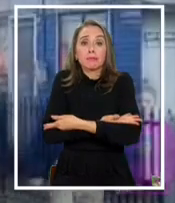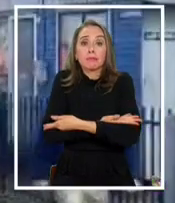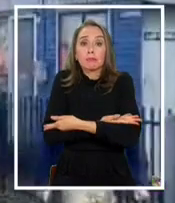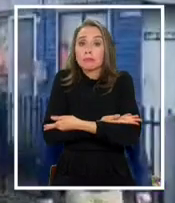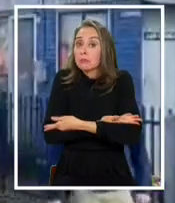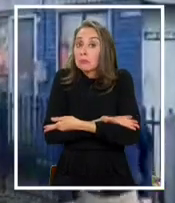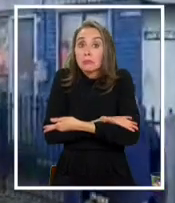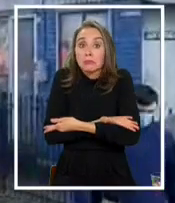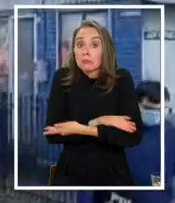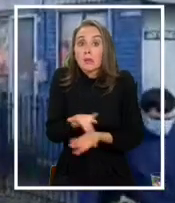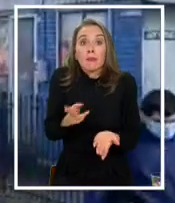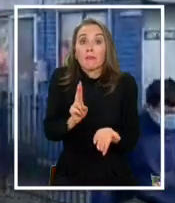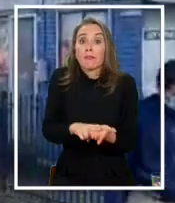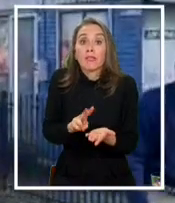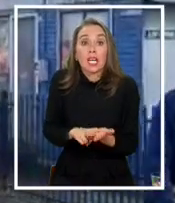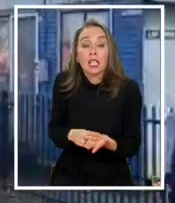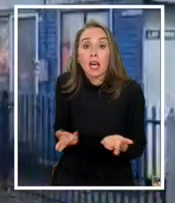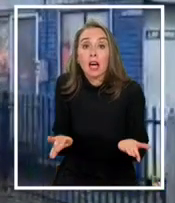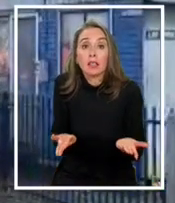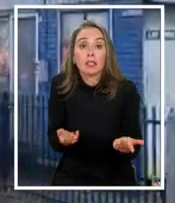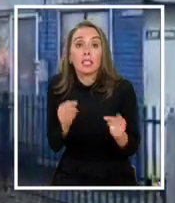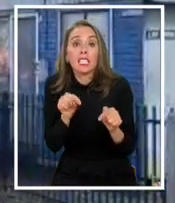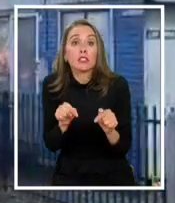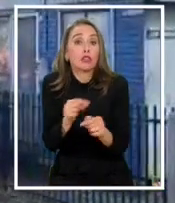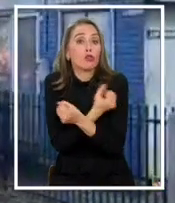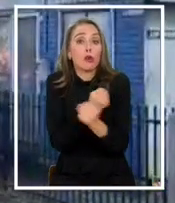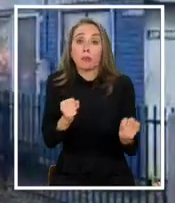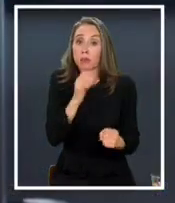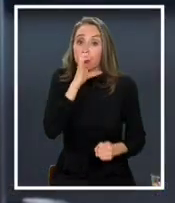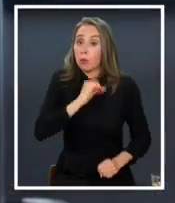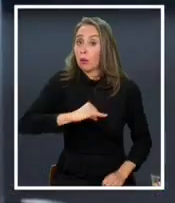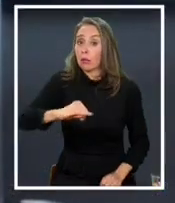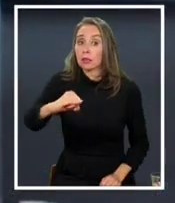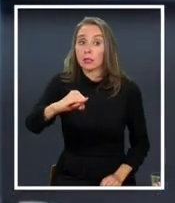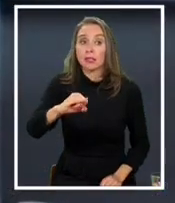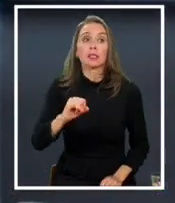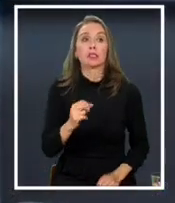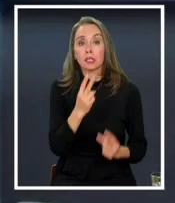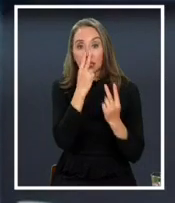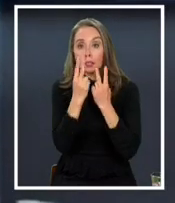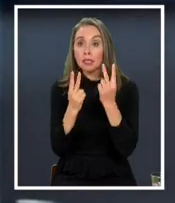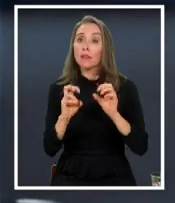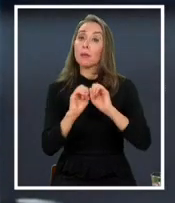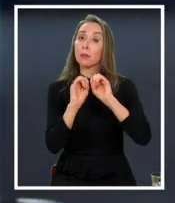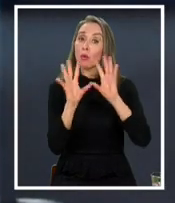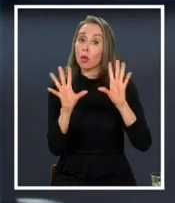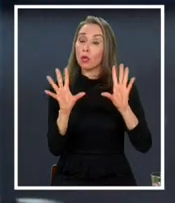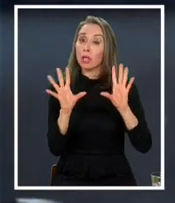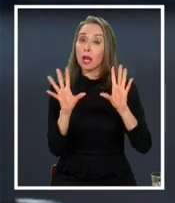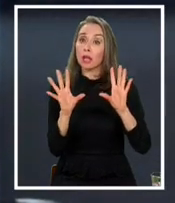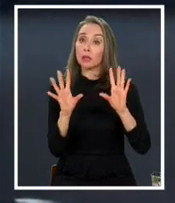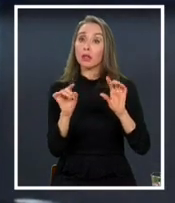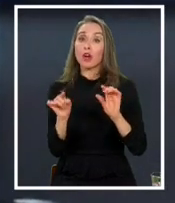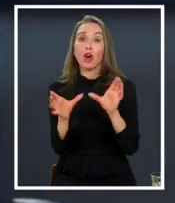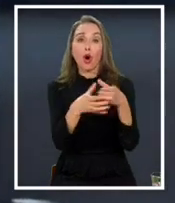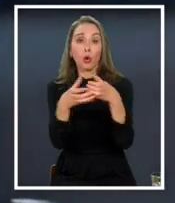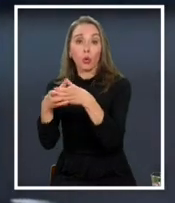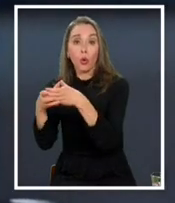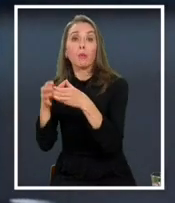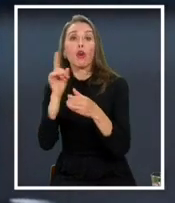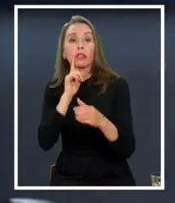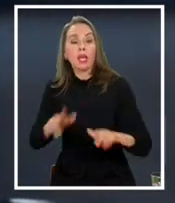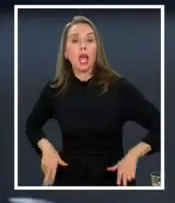cruzados, y la verdad es que esto ya se hace insostenible. Se enmarca claramente dentro de las reacciones de estos grupos